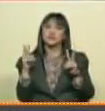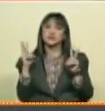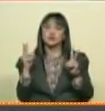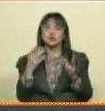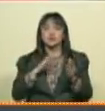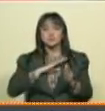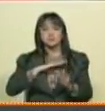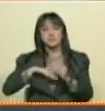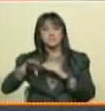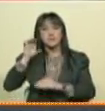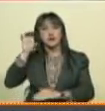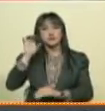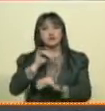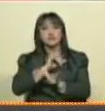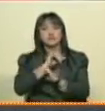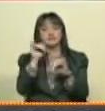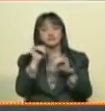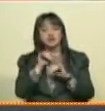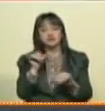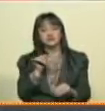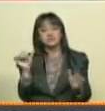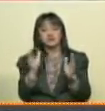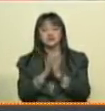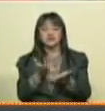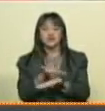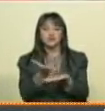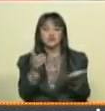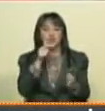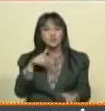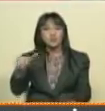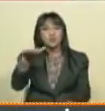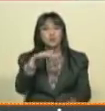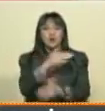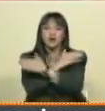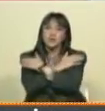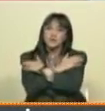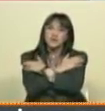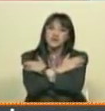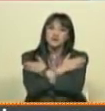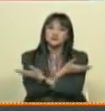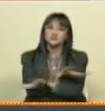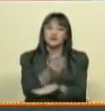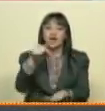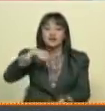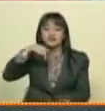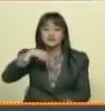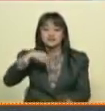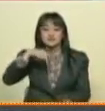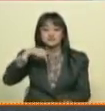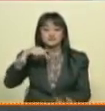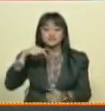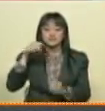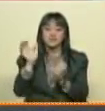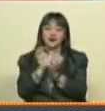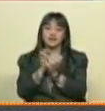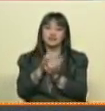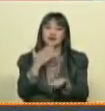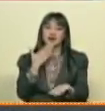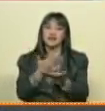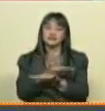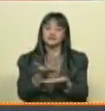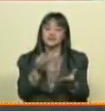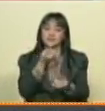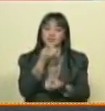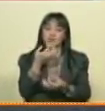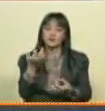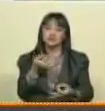la patria. Feliz Semana Santa a todo el pueblo de Venezuela y un gran abrazo desde aquí, desde Margarita. Muchas gracias y buenas tardes a